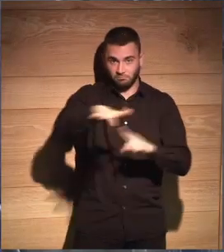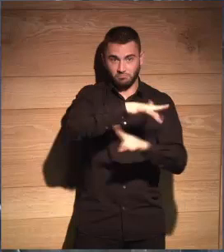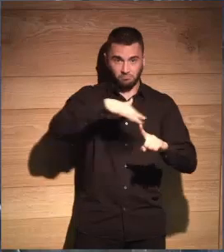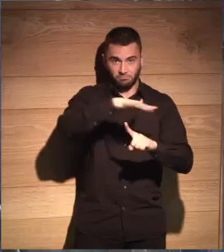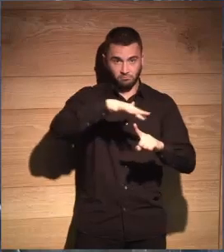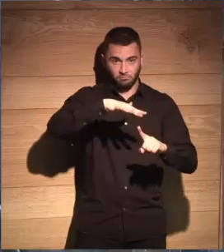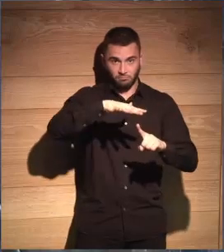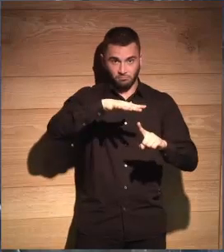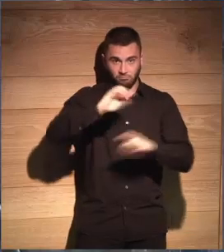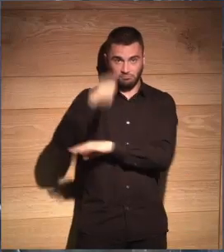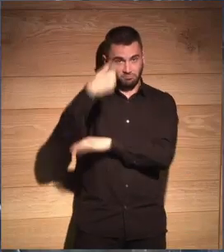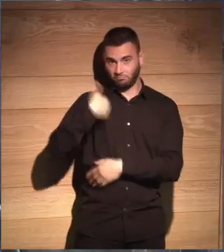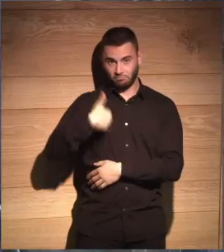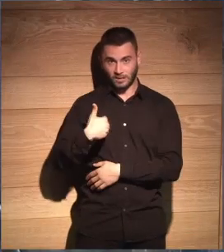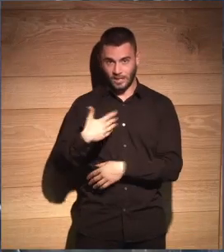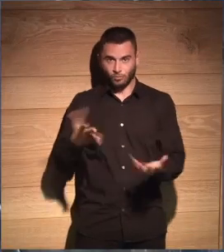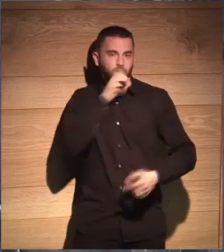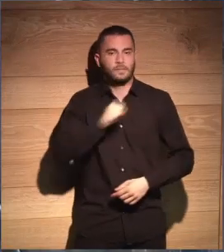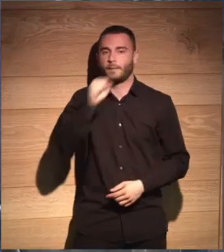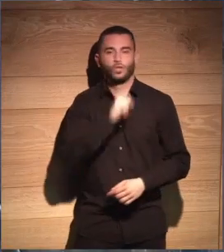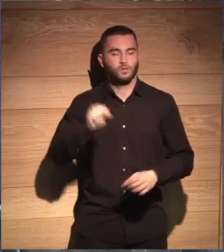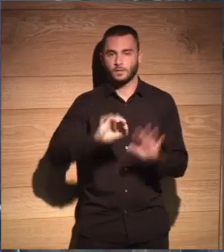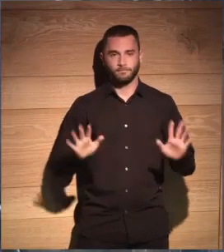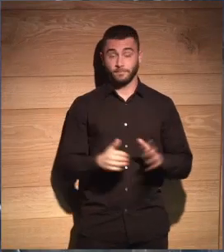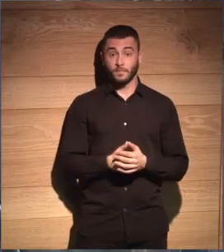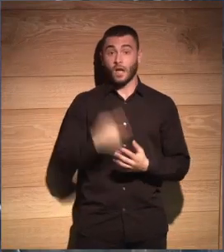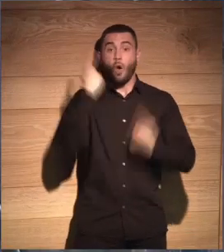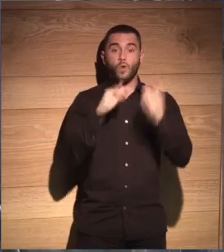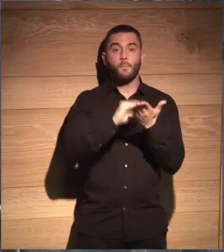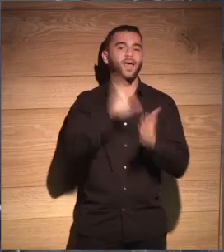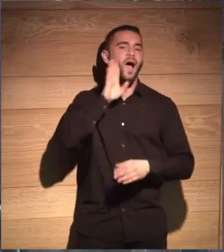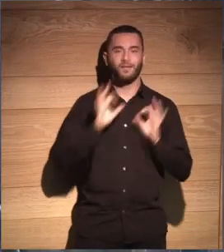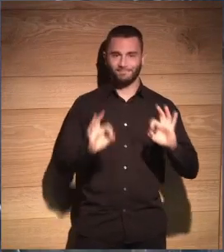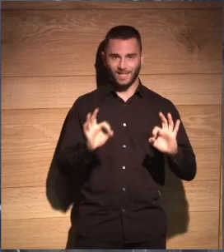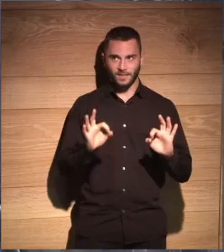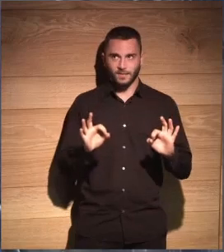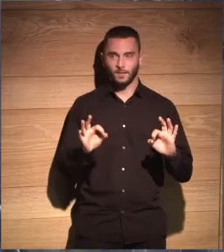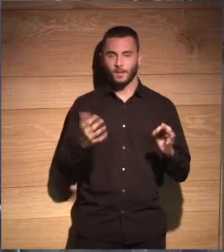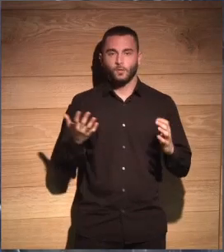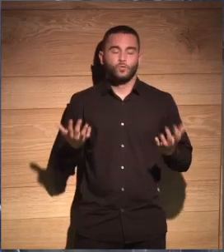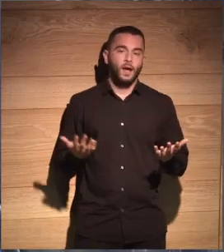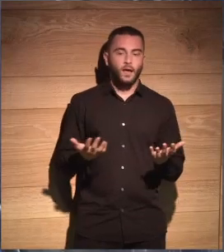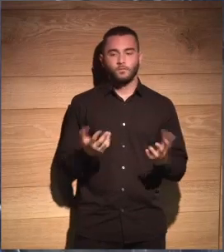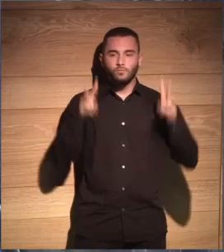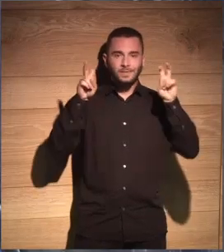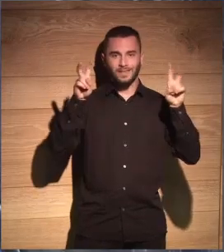ganado, pues es magnífico, ¿no? A veces es eso, a veces es una cuestión